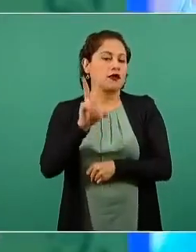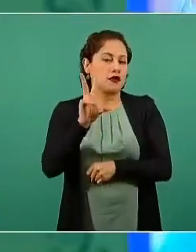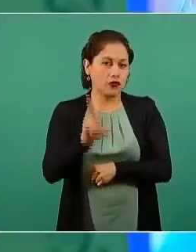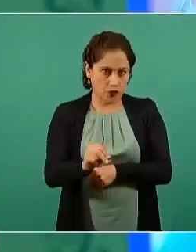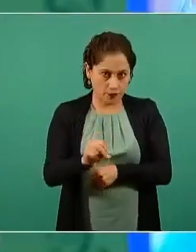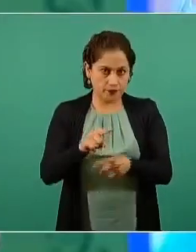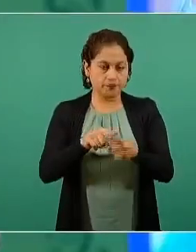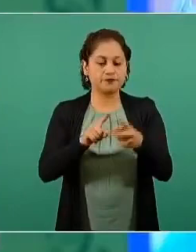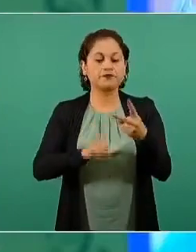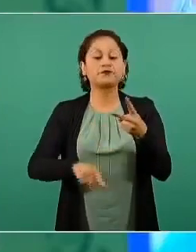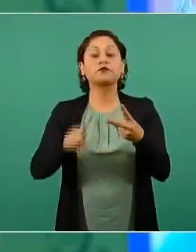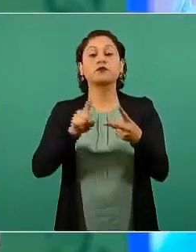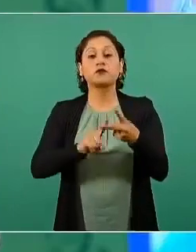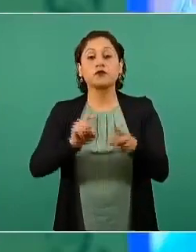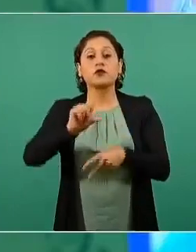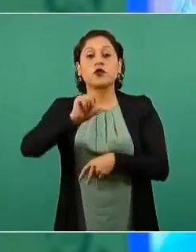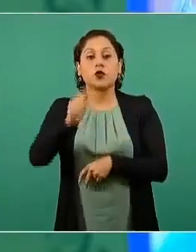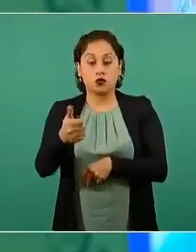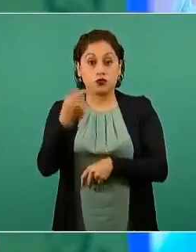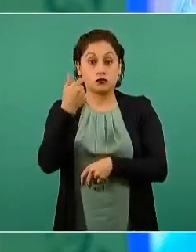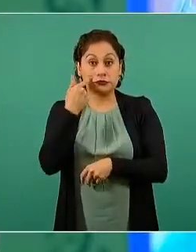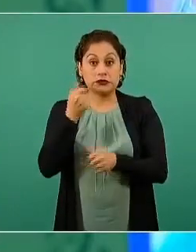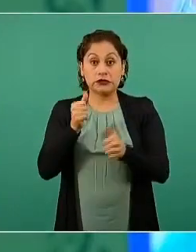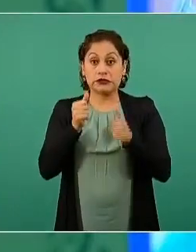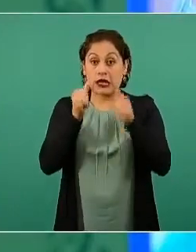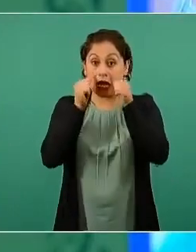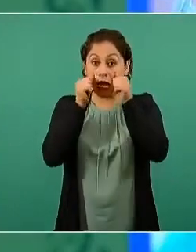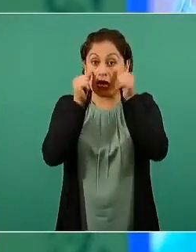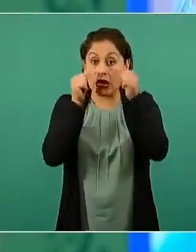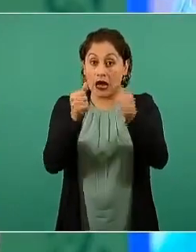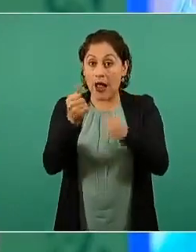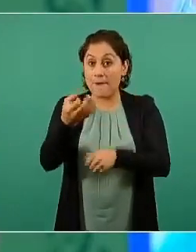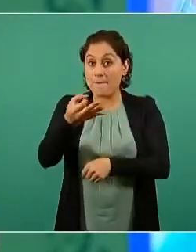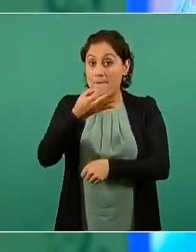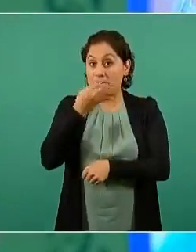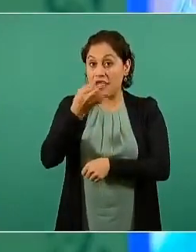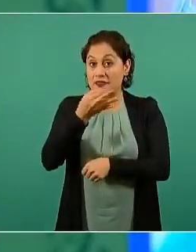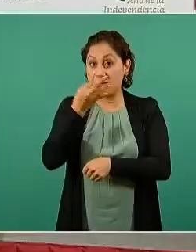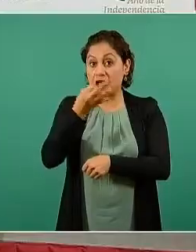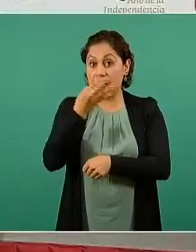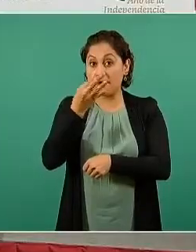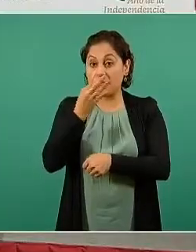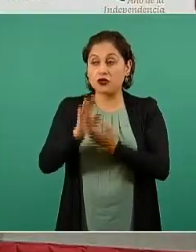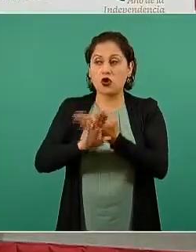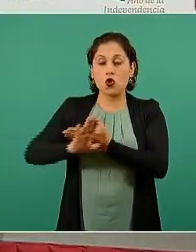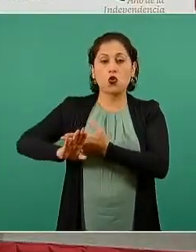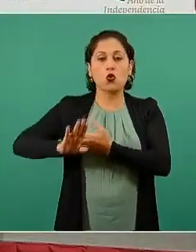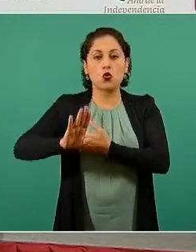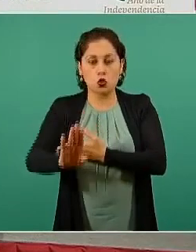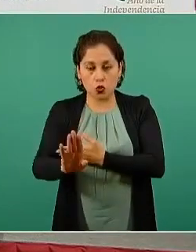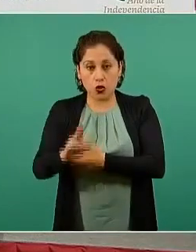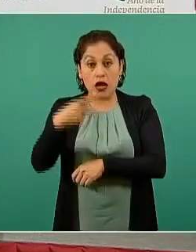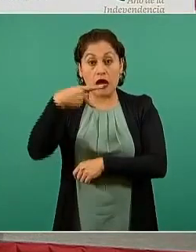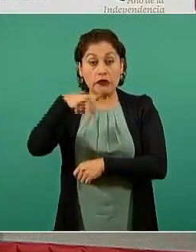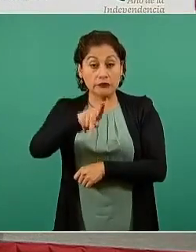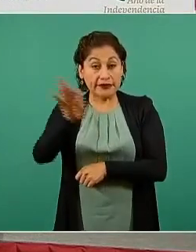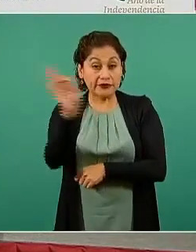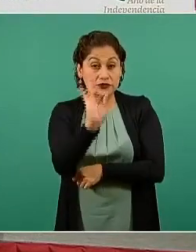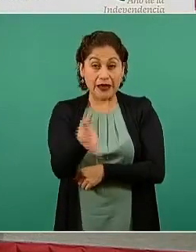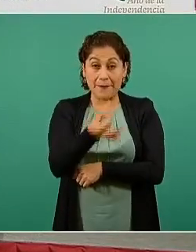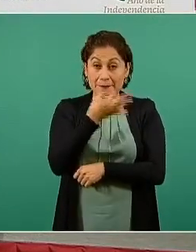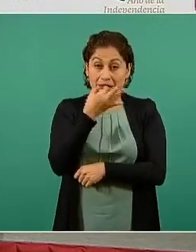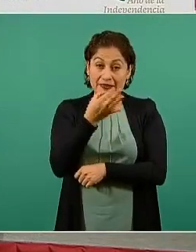correcto de medicamentos asegura que no se presenten estas condiciones. Cuando se usan dosis excesivas de